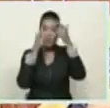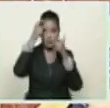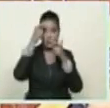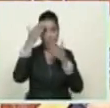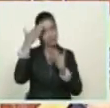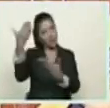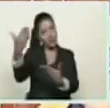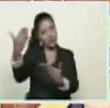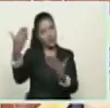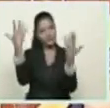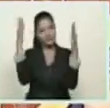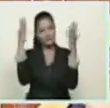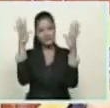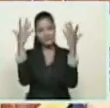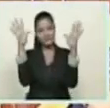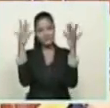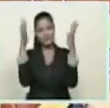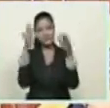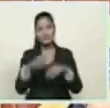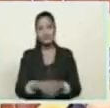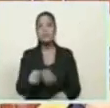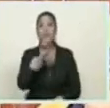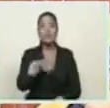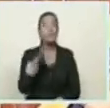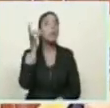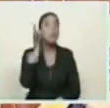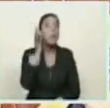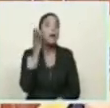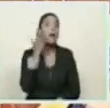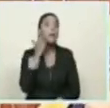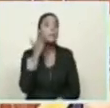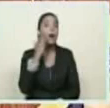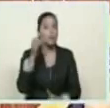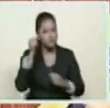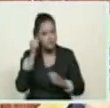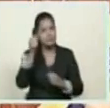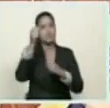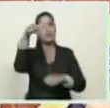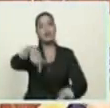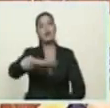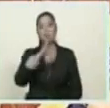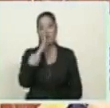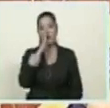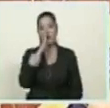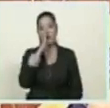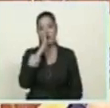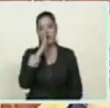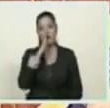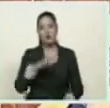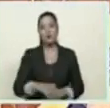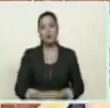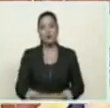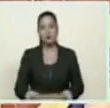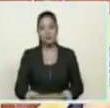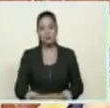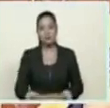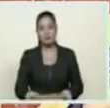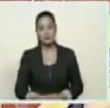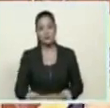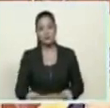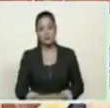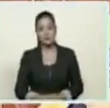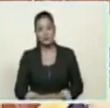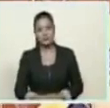fría guiado jelena la vencedora de marina alega